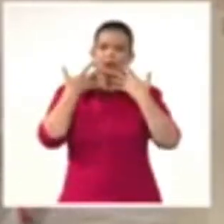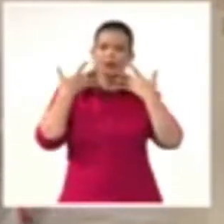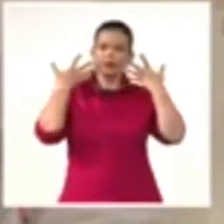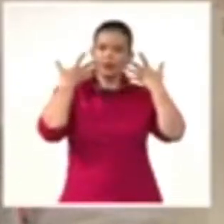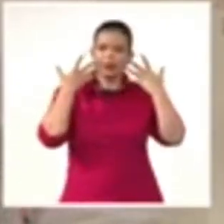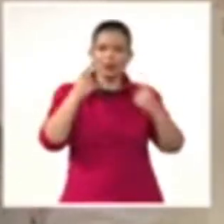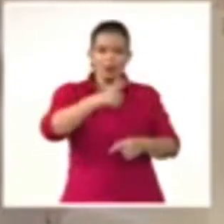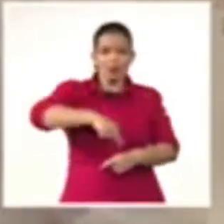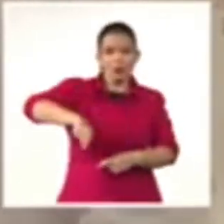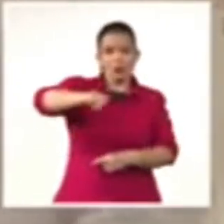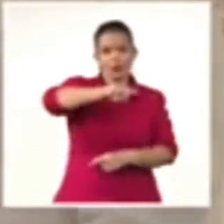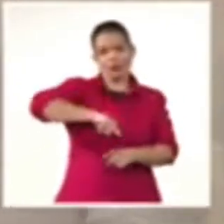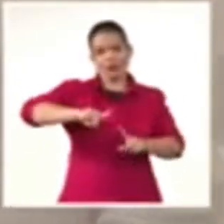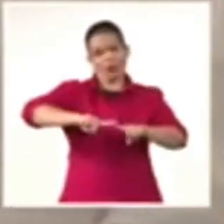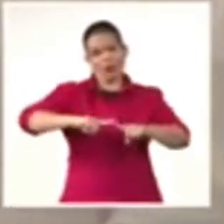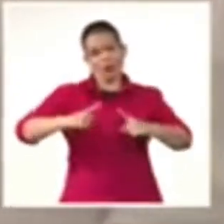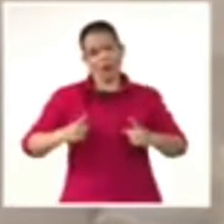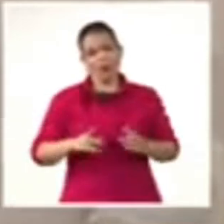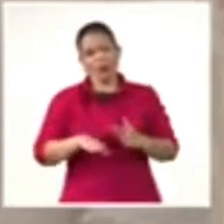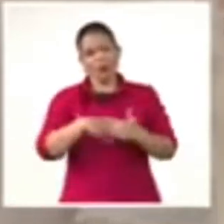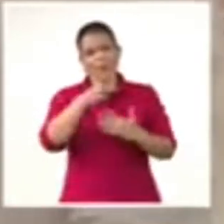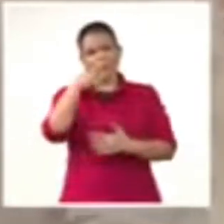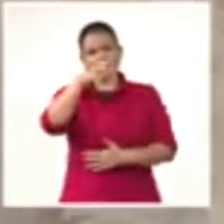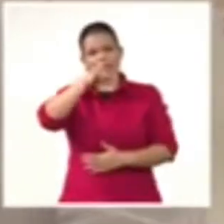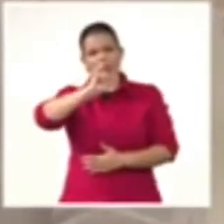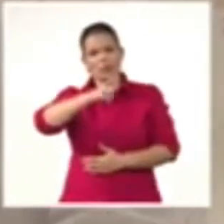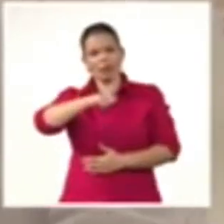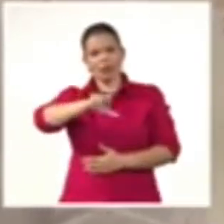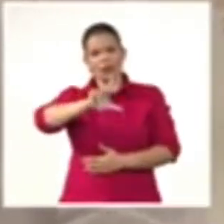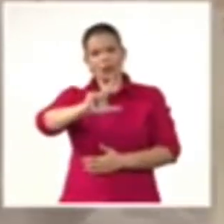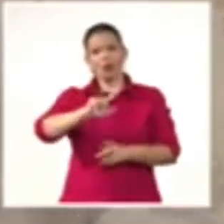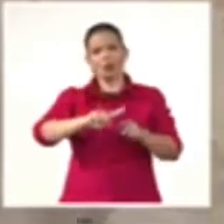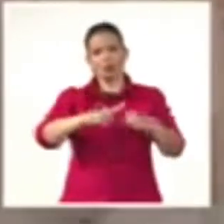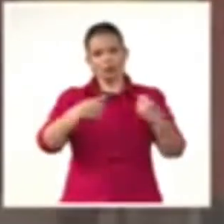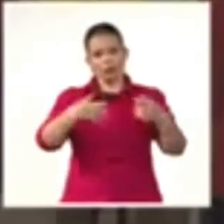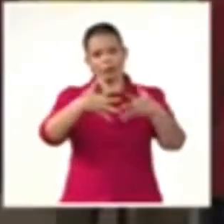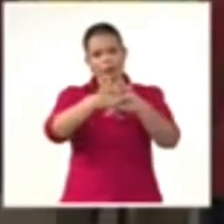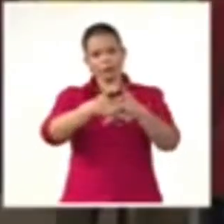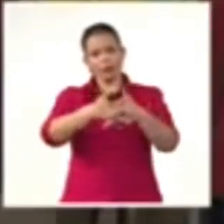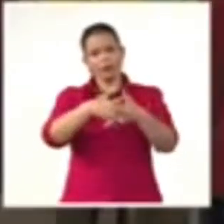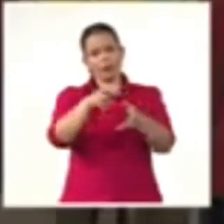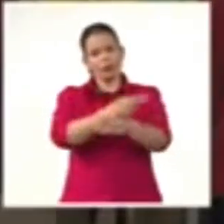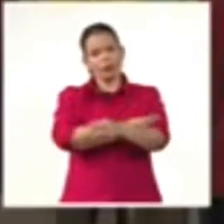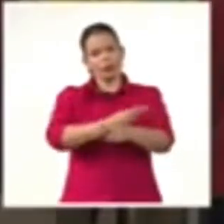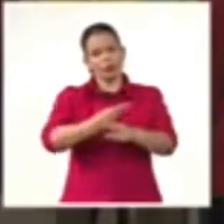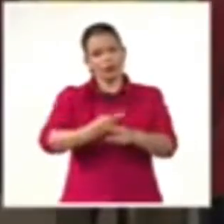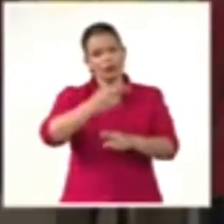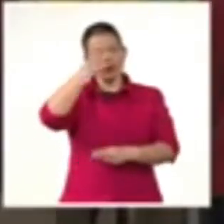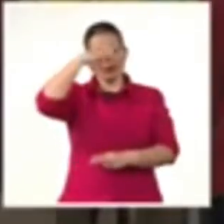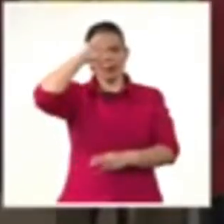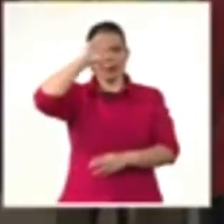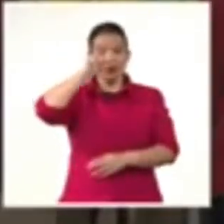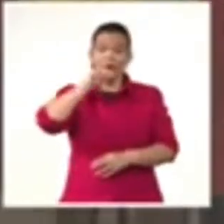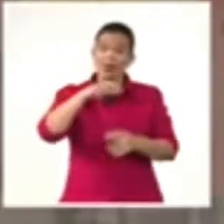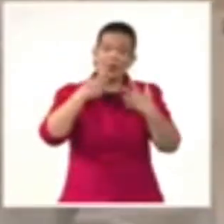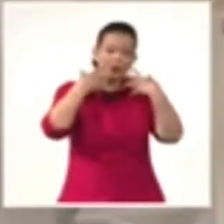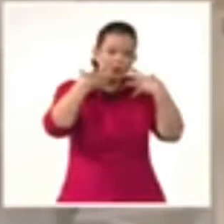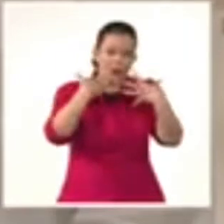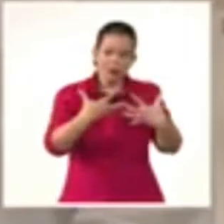eternas celebraciones, las que son asociadas a un día histórico. Eso le añade otro valor